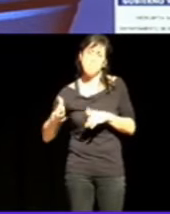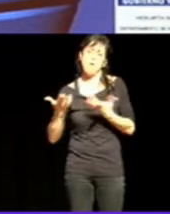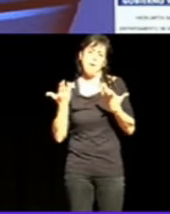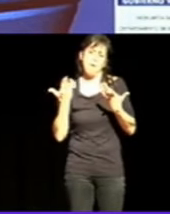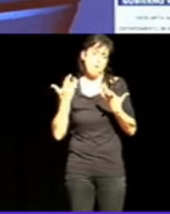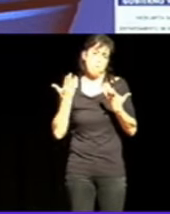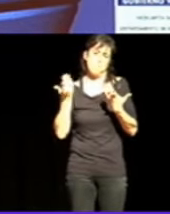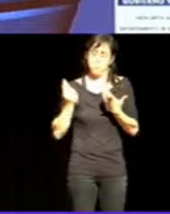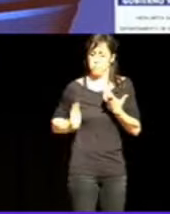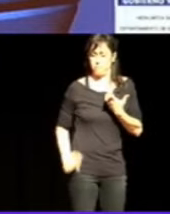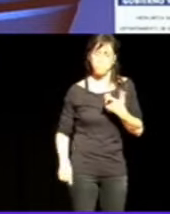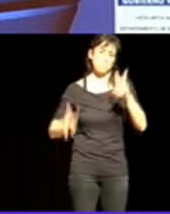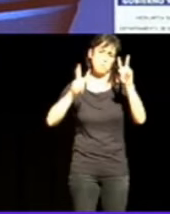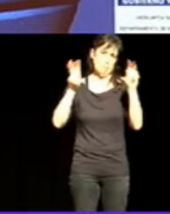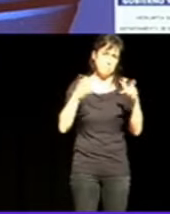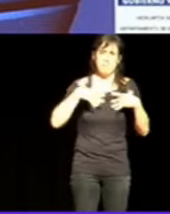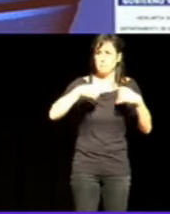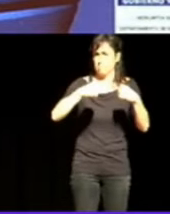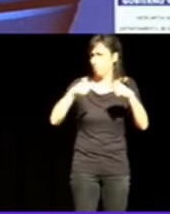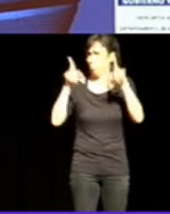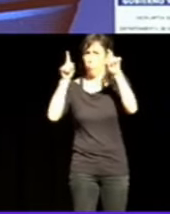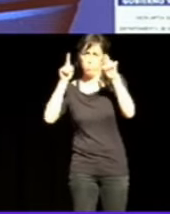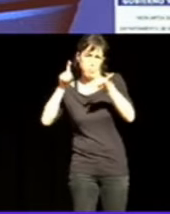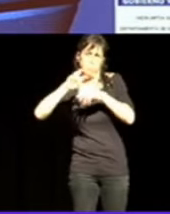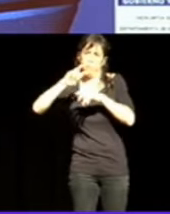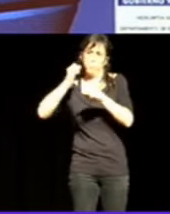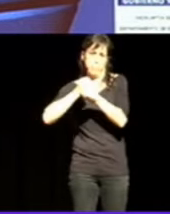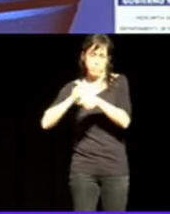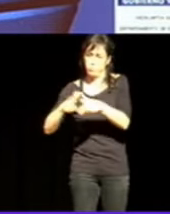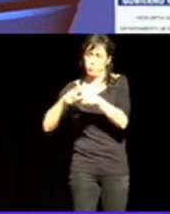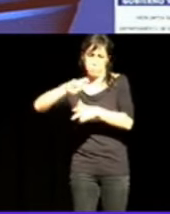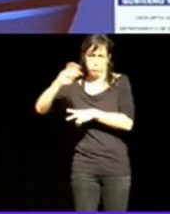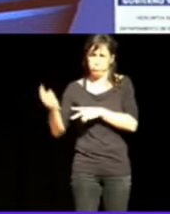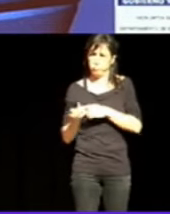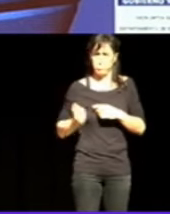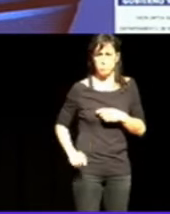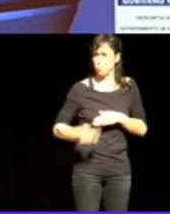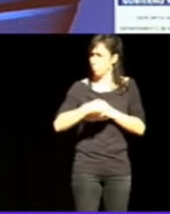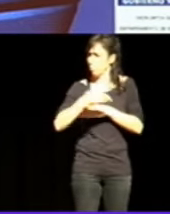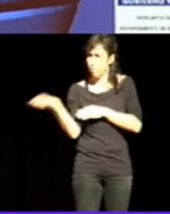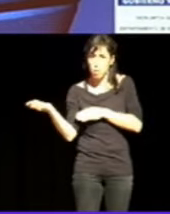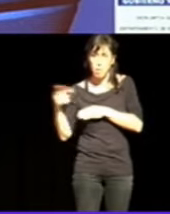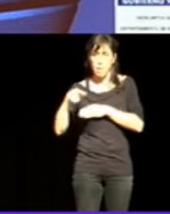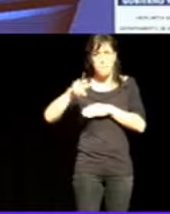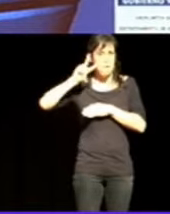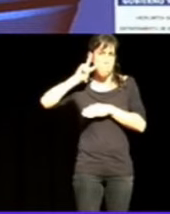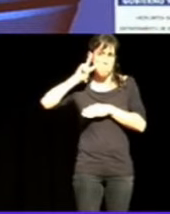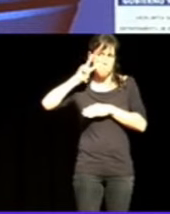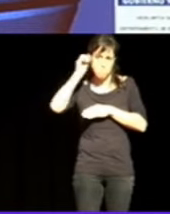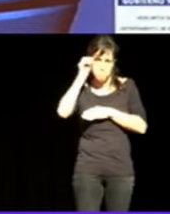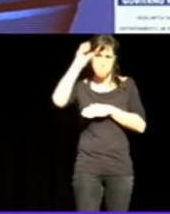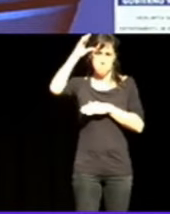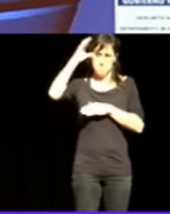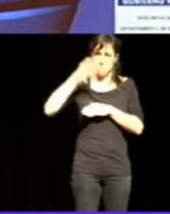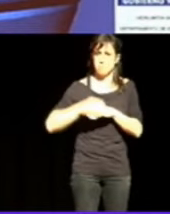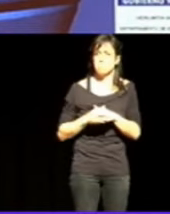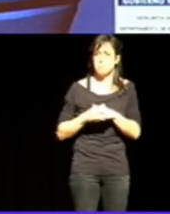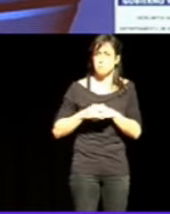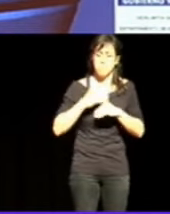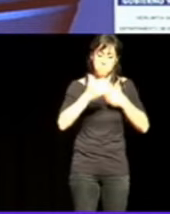social, etcétera, de cualquier tipo de profesión, para que conozcas los